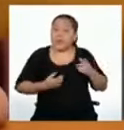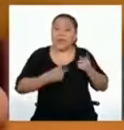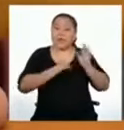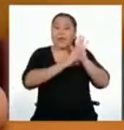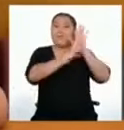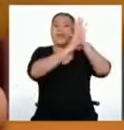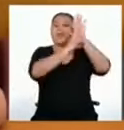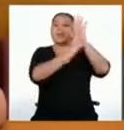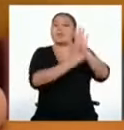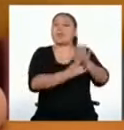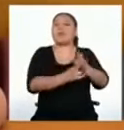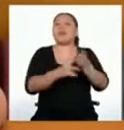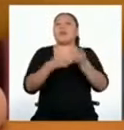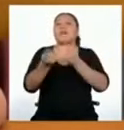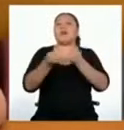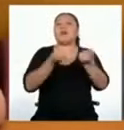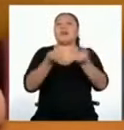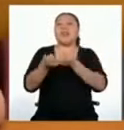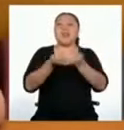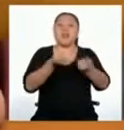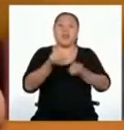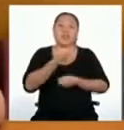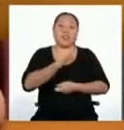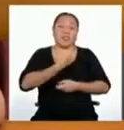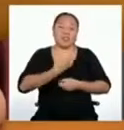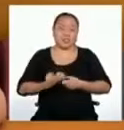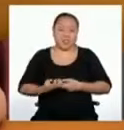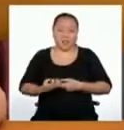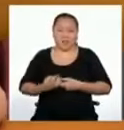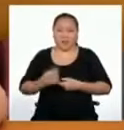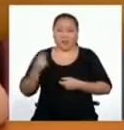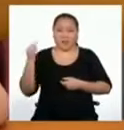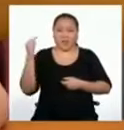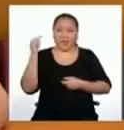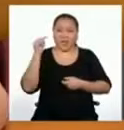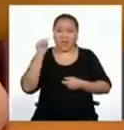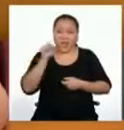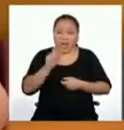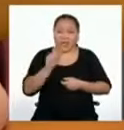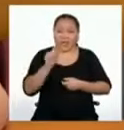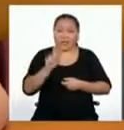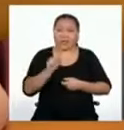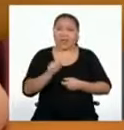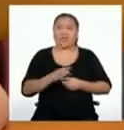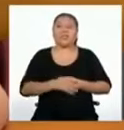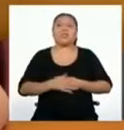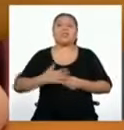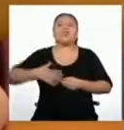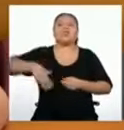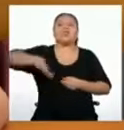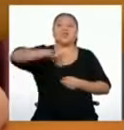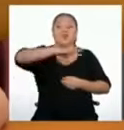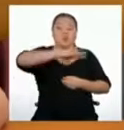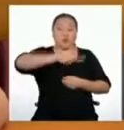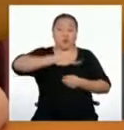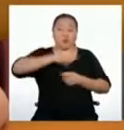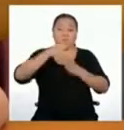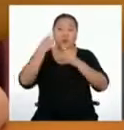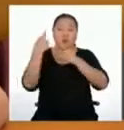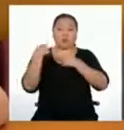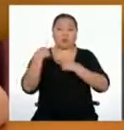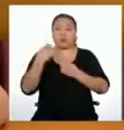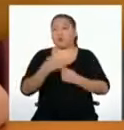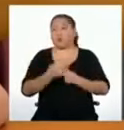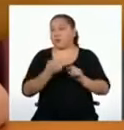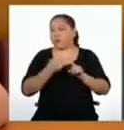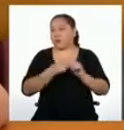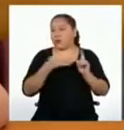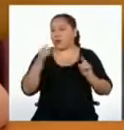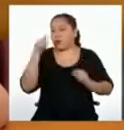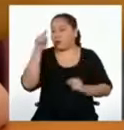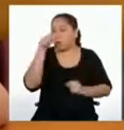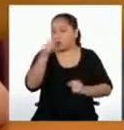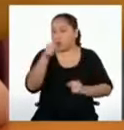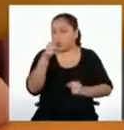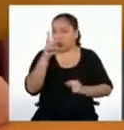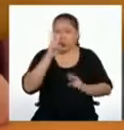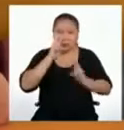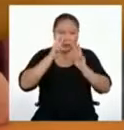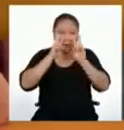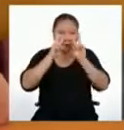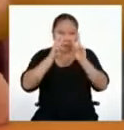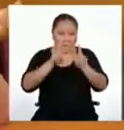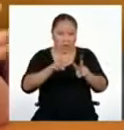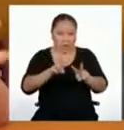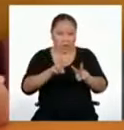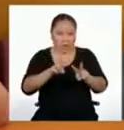asuntos de manejo del Estado. Ese es nuestro caso. Pero tú, ¿qué has estado viendo